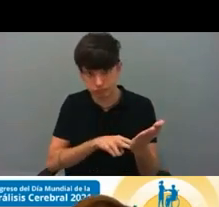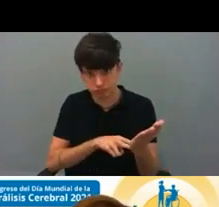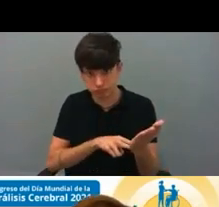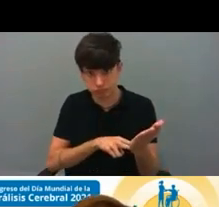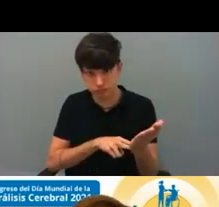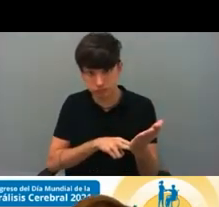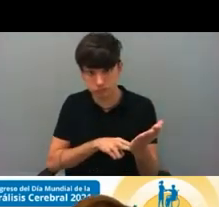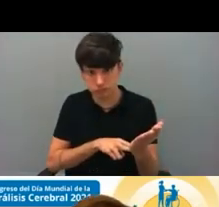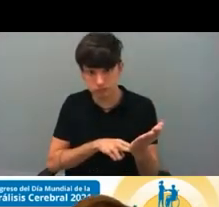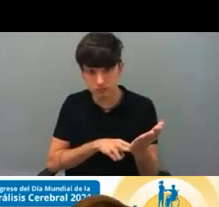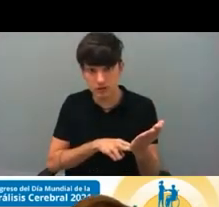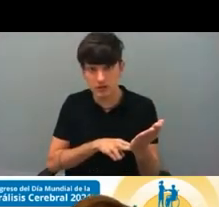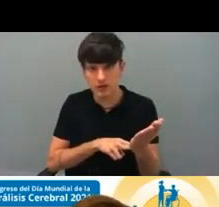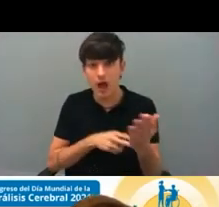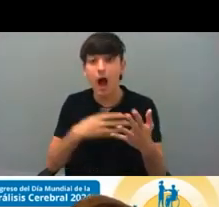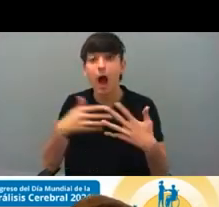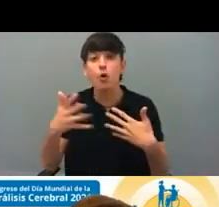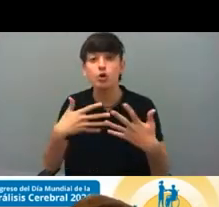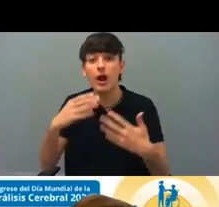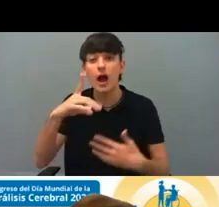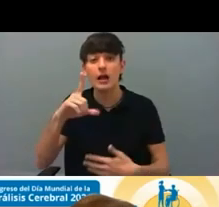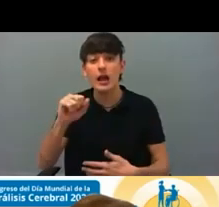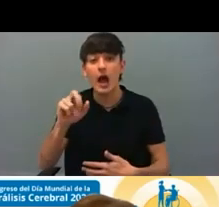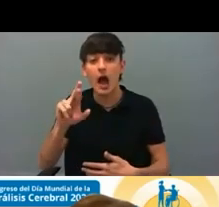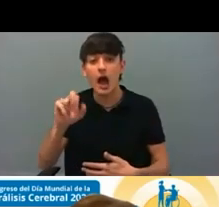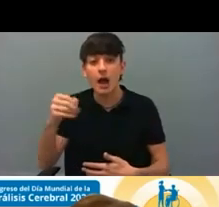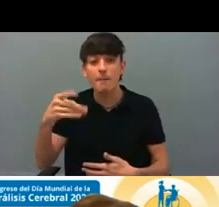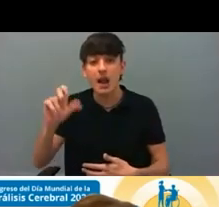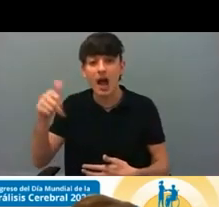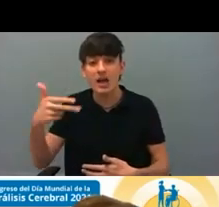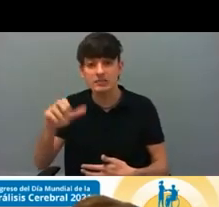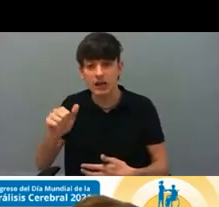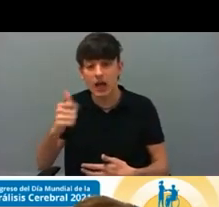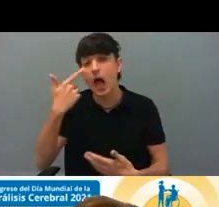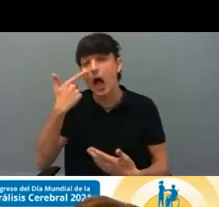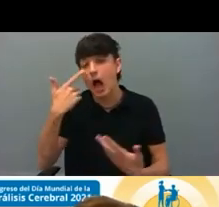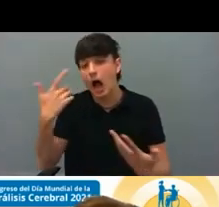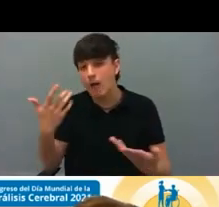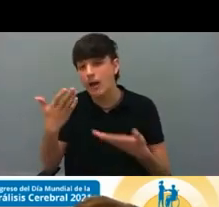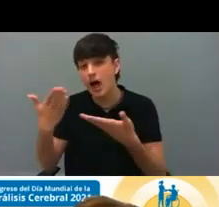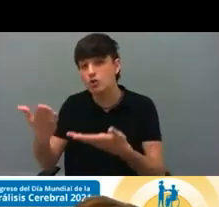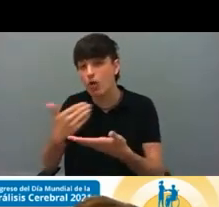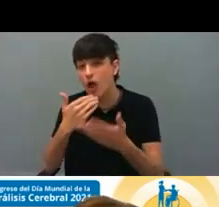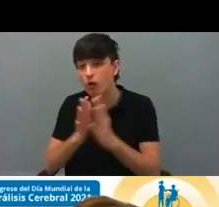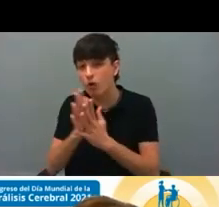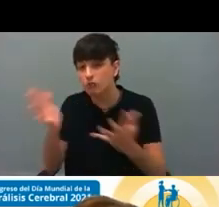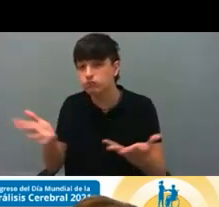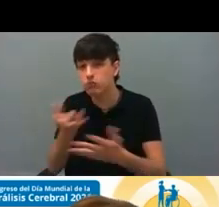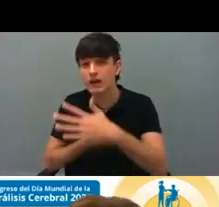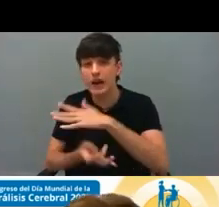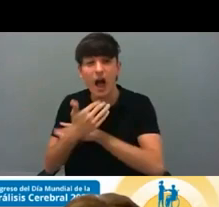Blancha y no sé si os puede servir de estimulación para poder crear algo así en Perú, nada